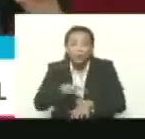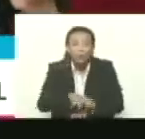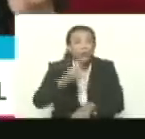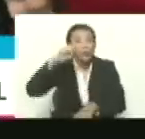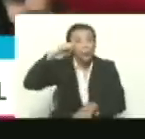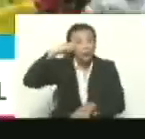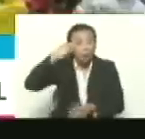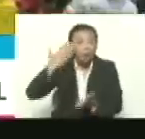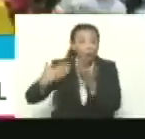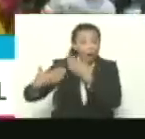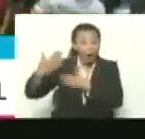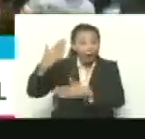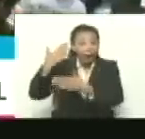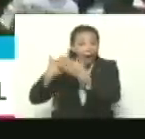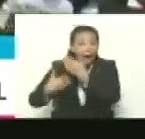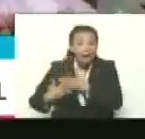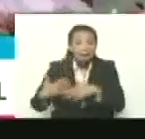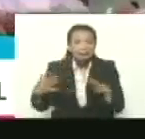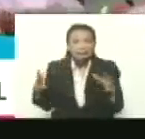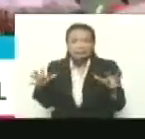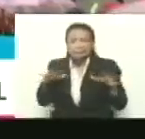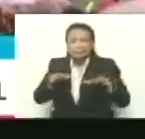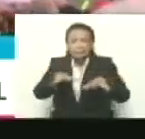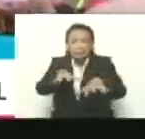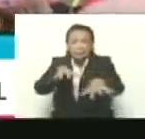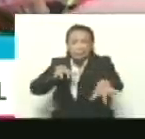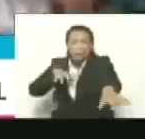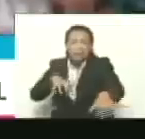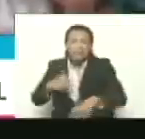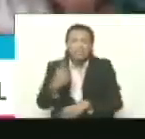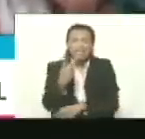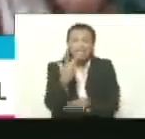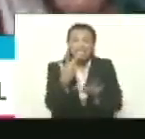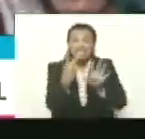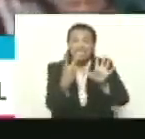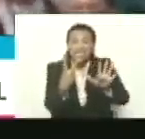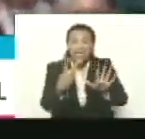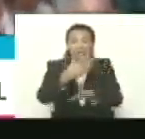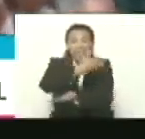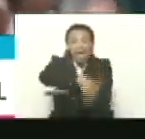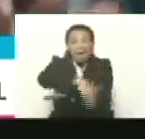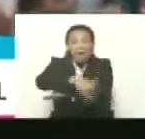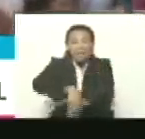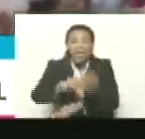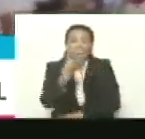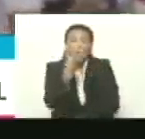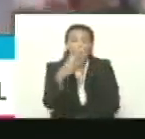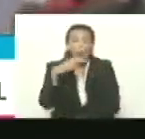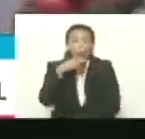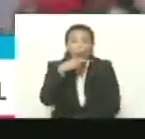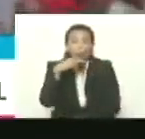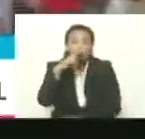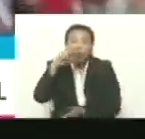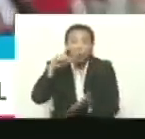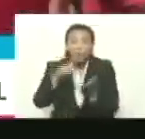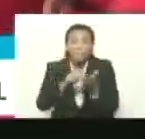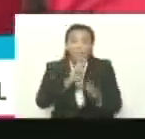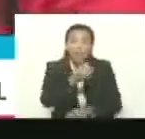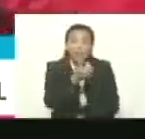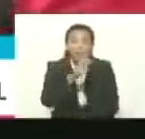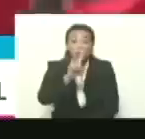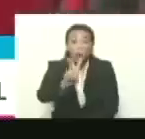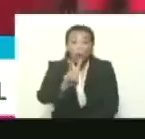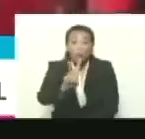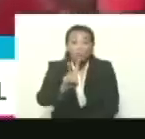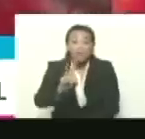Recuerdo la mega concentración de siete avenidas el 4 de octubre 2012 para el cierre de